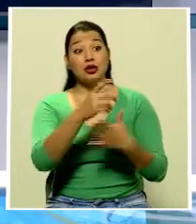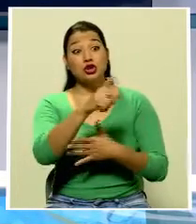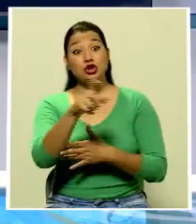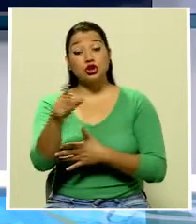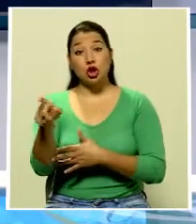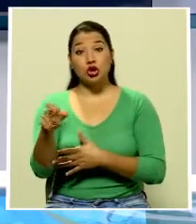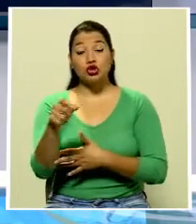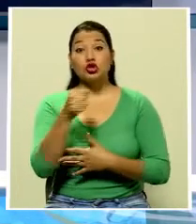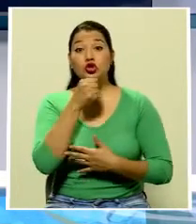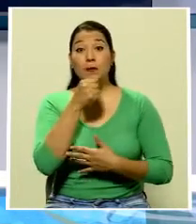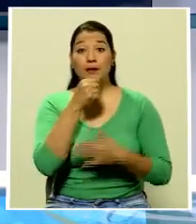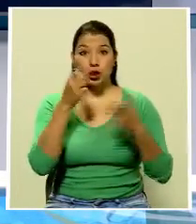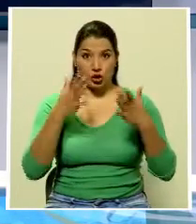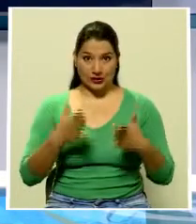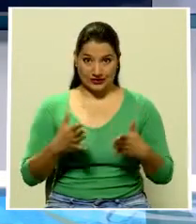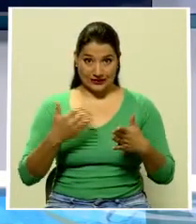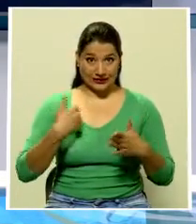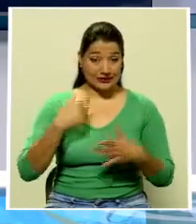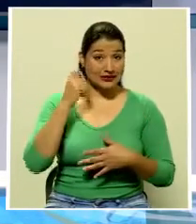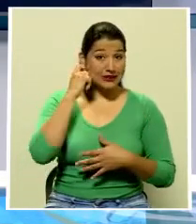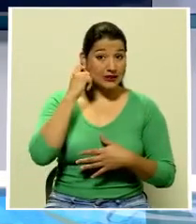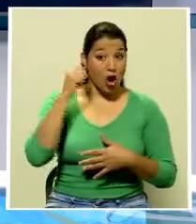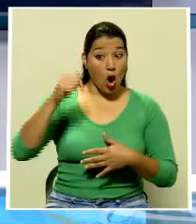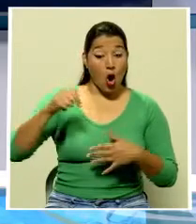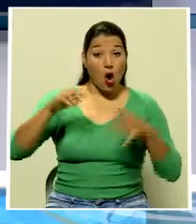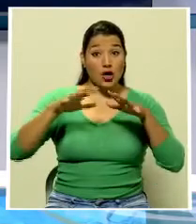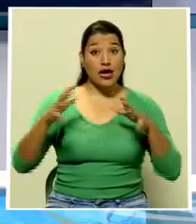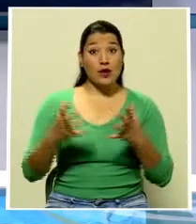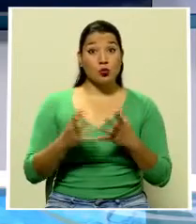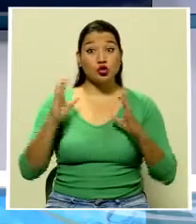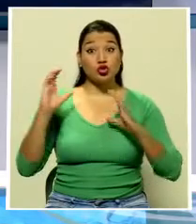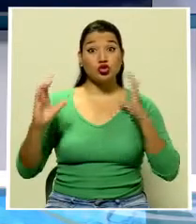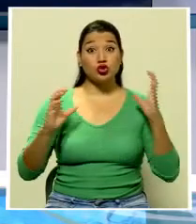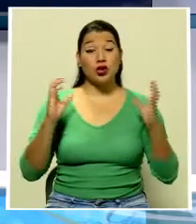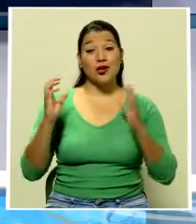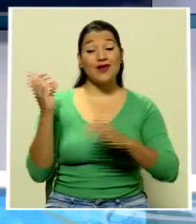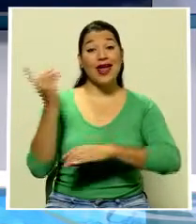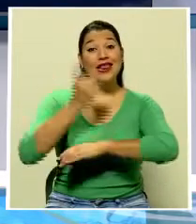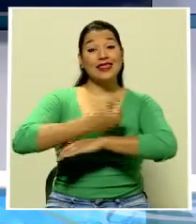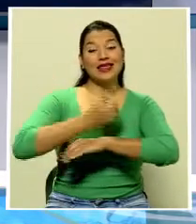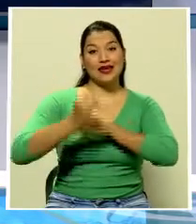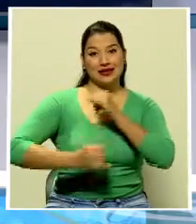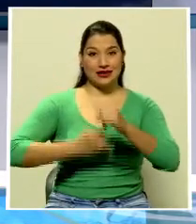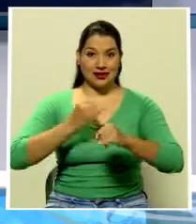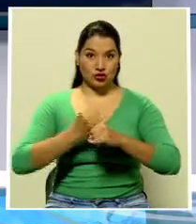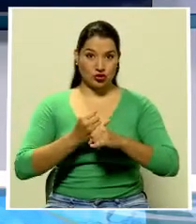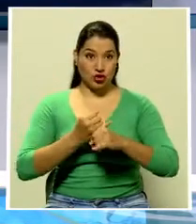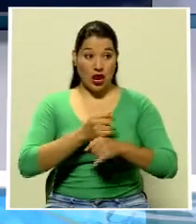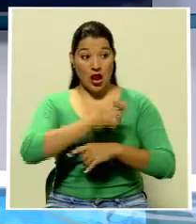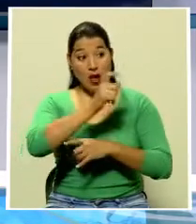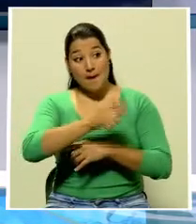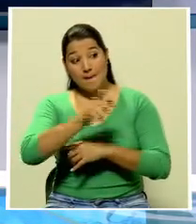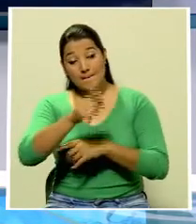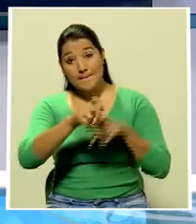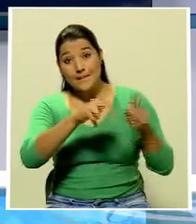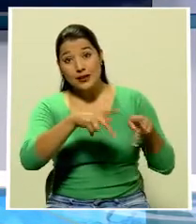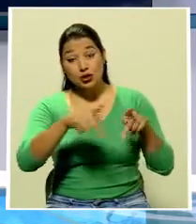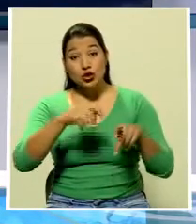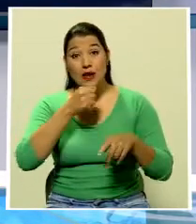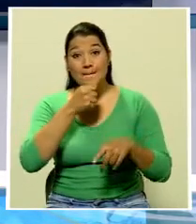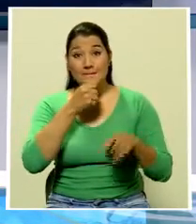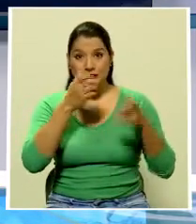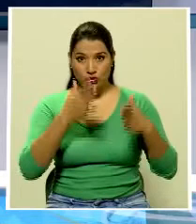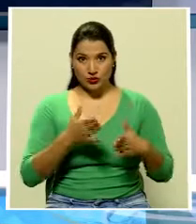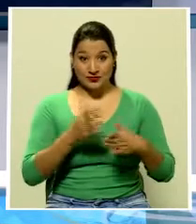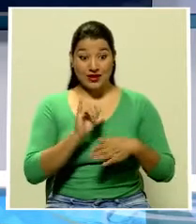colegas periodistas. Hoy el mundo celebra el Día Internacional del Periodista y es una fecha que honra